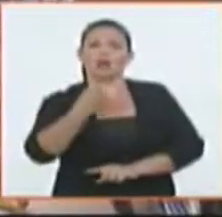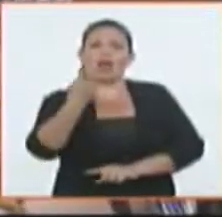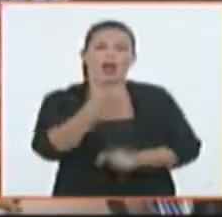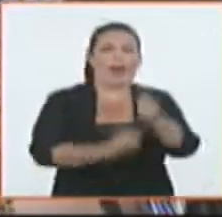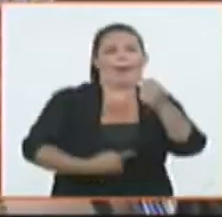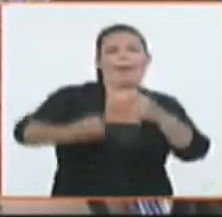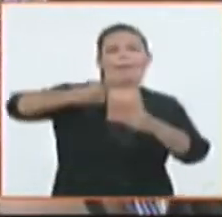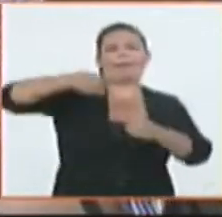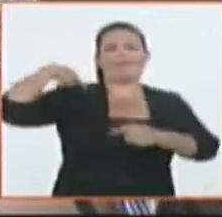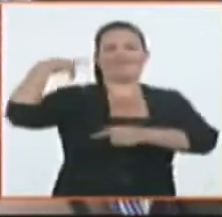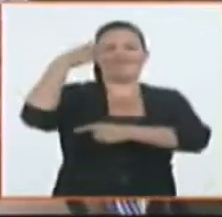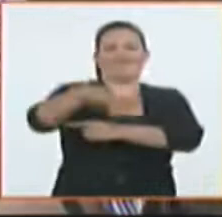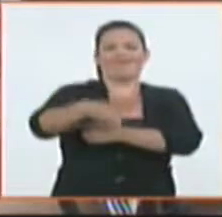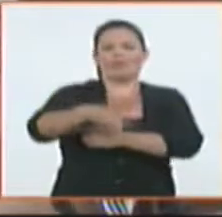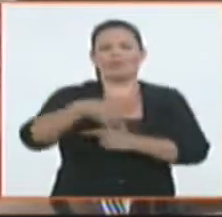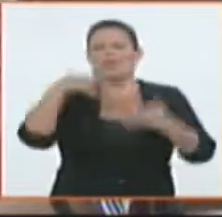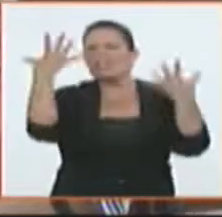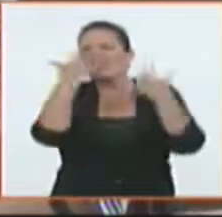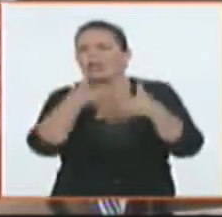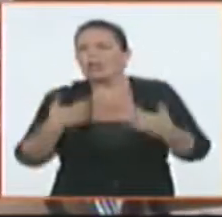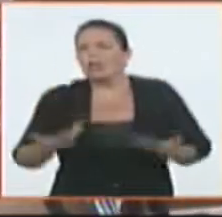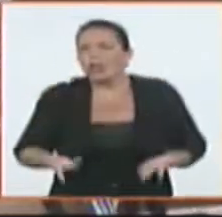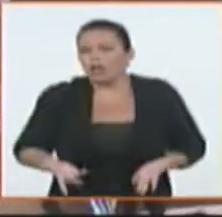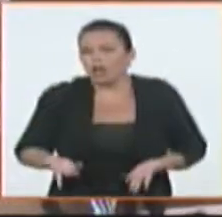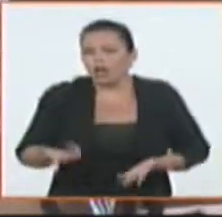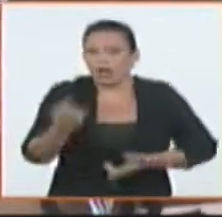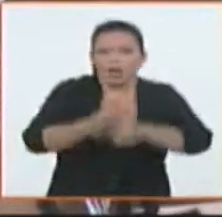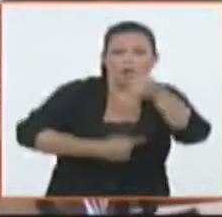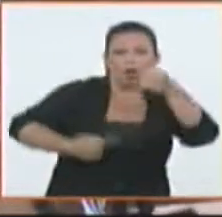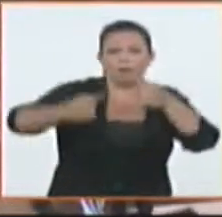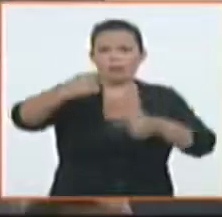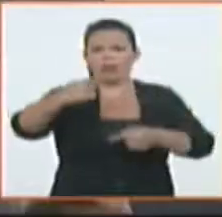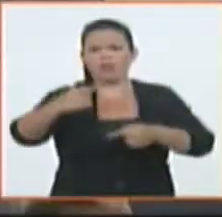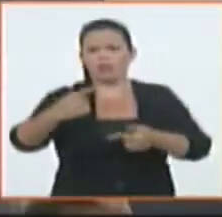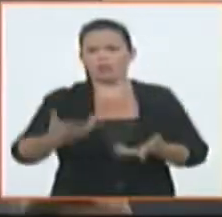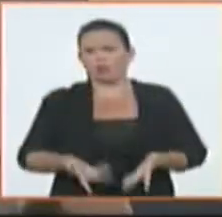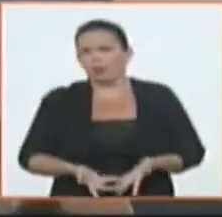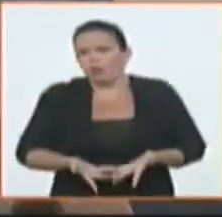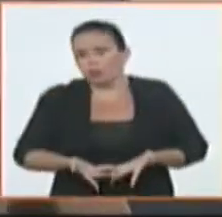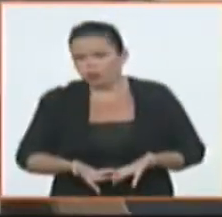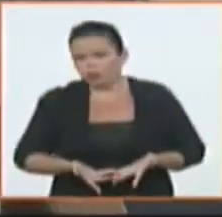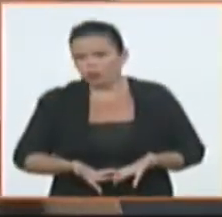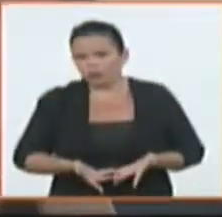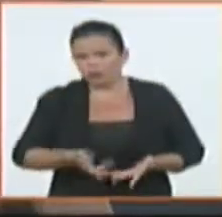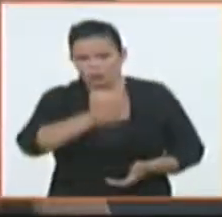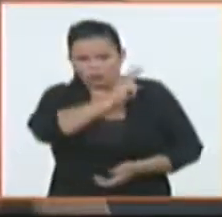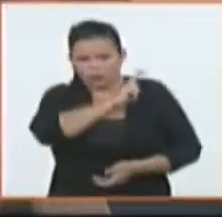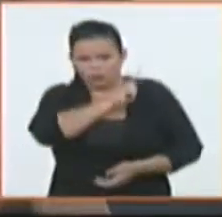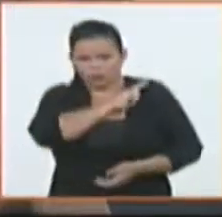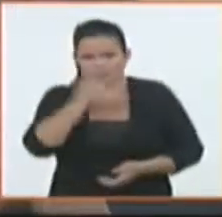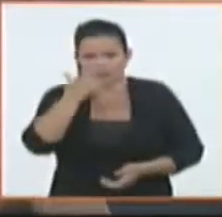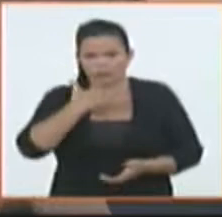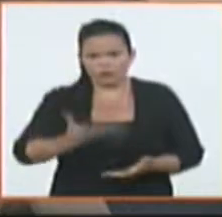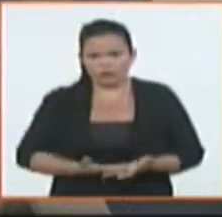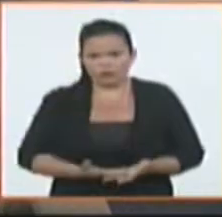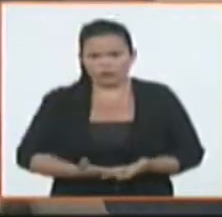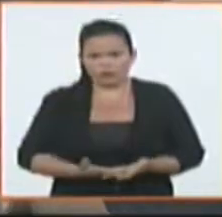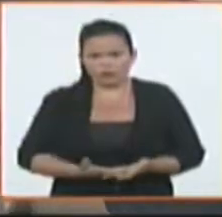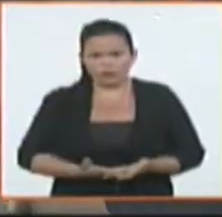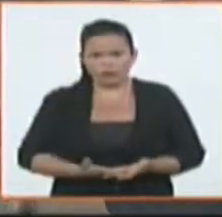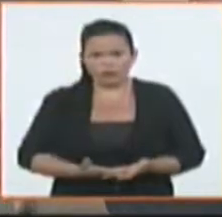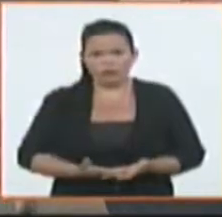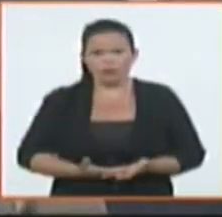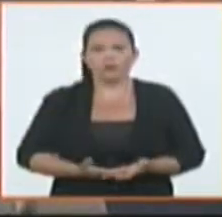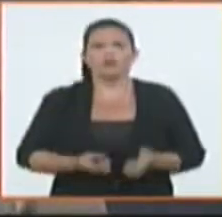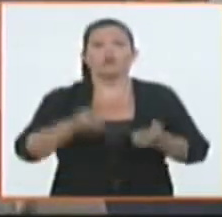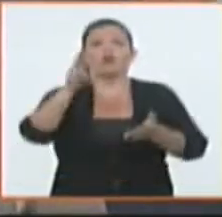máximo órgano representativo a nivel provincial? Bueno, es el gobierno provincial del Poder Popular, que no es el Consejo Provincial. Es